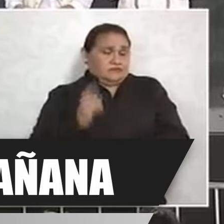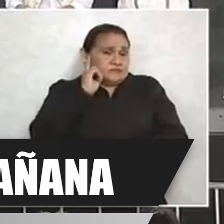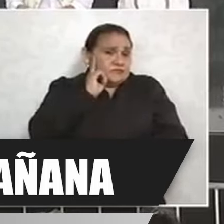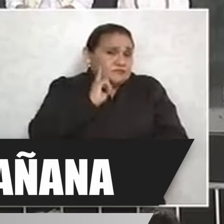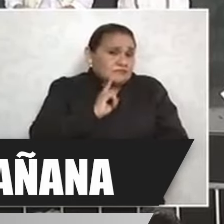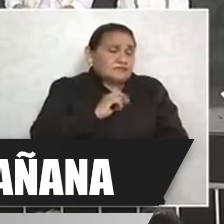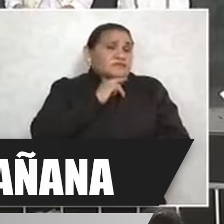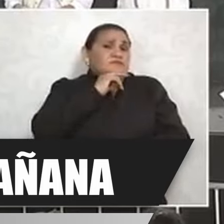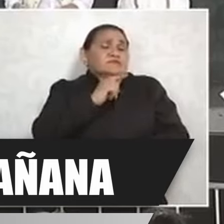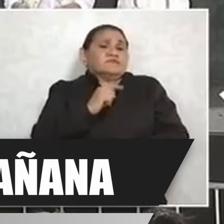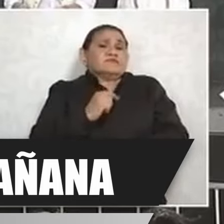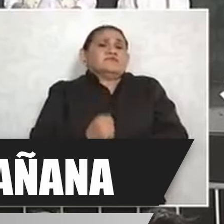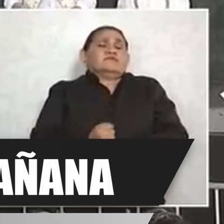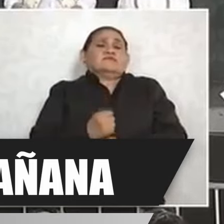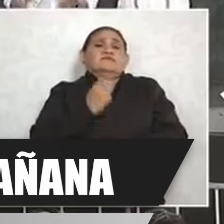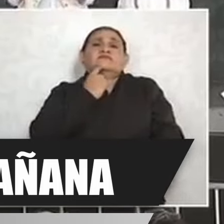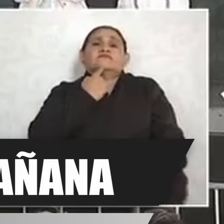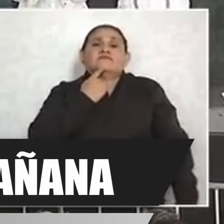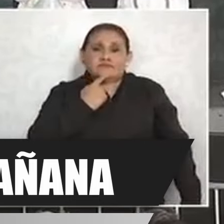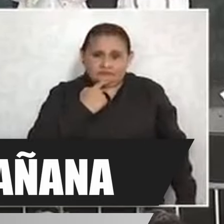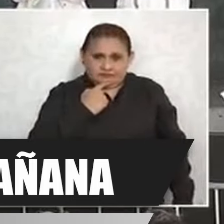Manuel López Obrador.